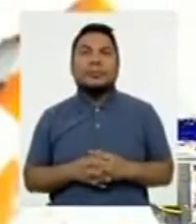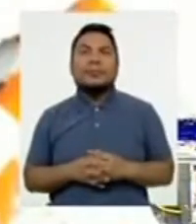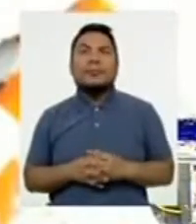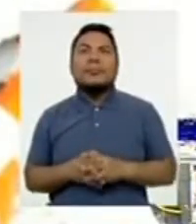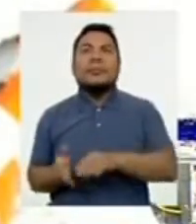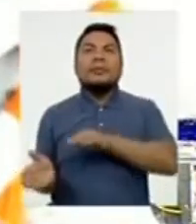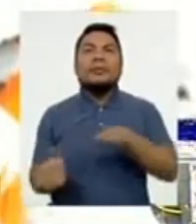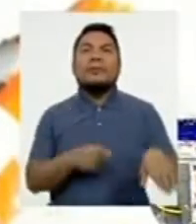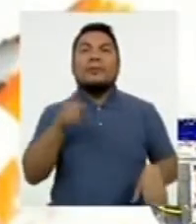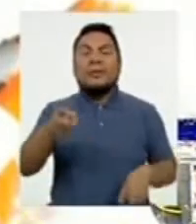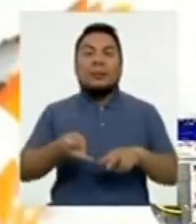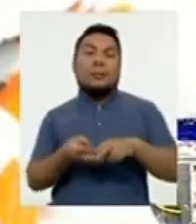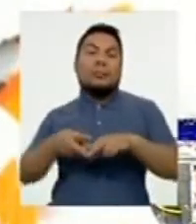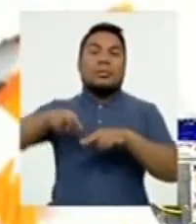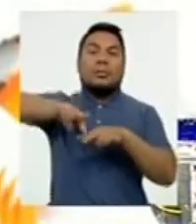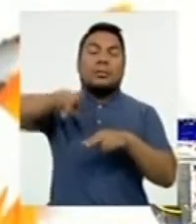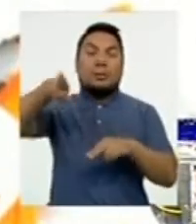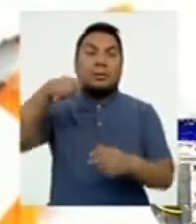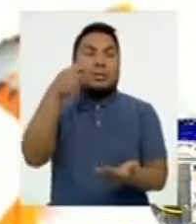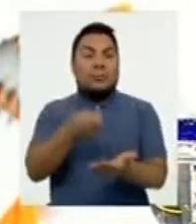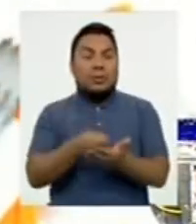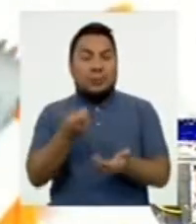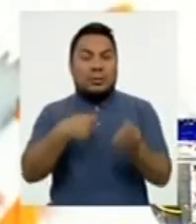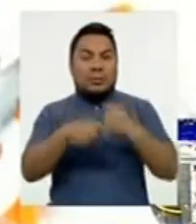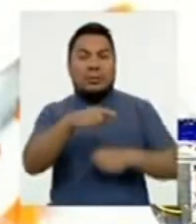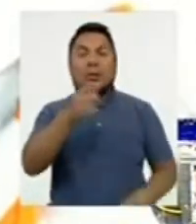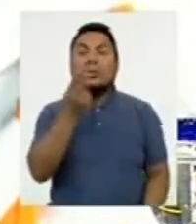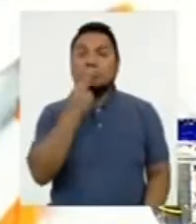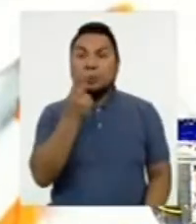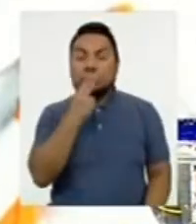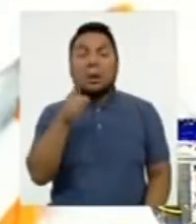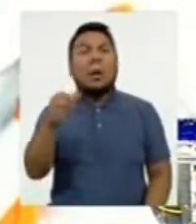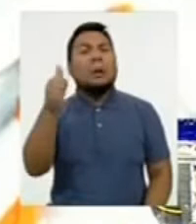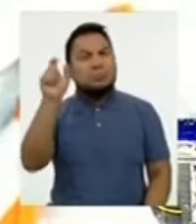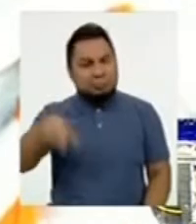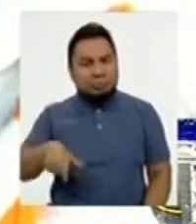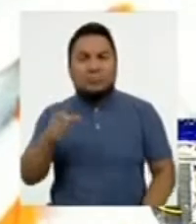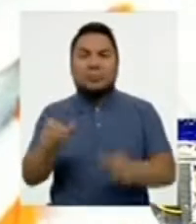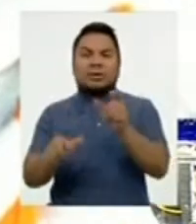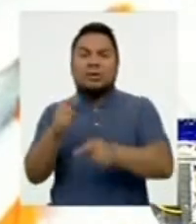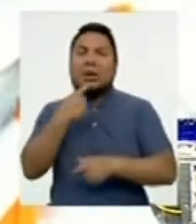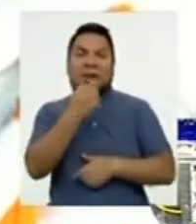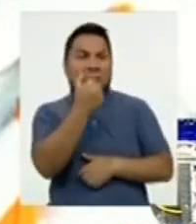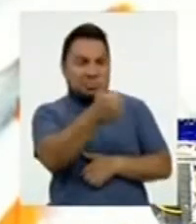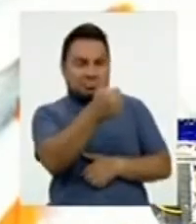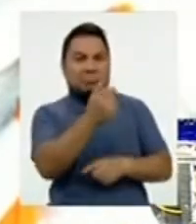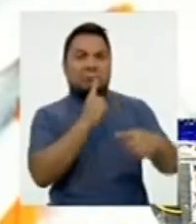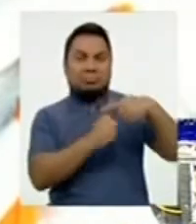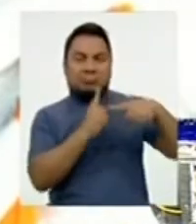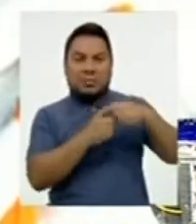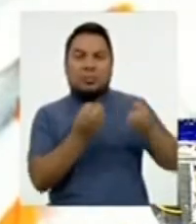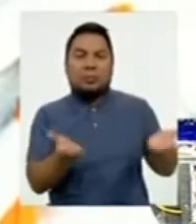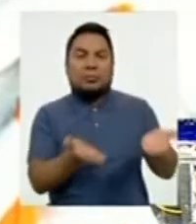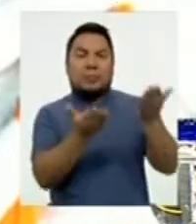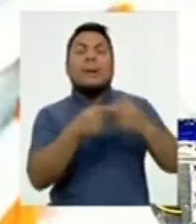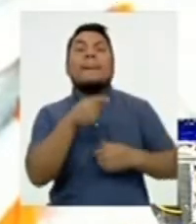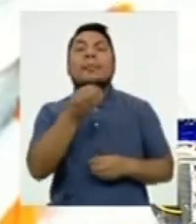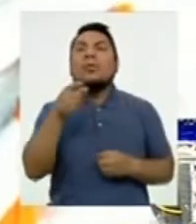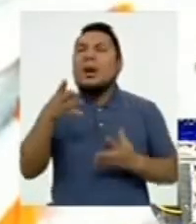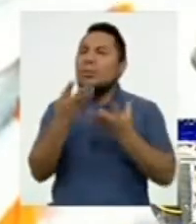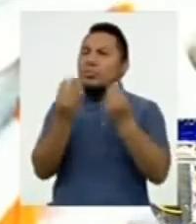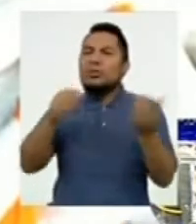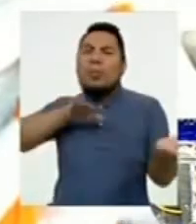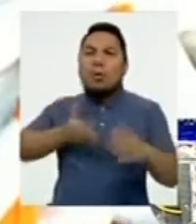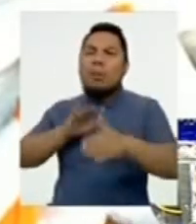Bueno, y la reciente alza del impuesto selectivo al consumo de cigarrillos fue saludada por expertos al sostener que el tabaco causa el 70% de mortalidad